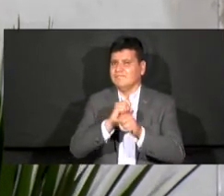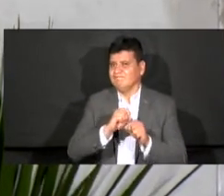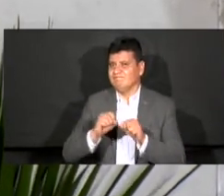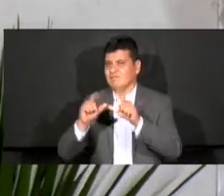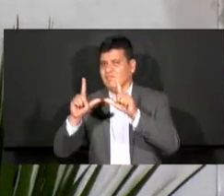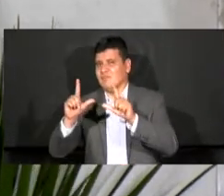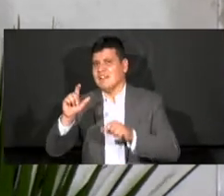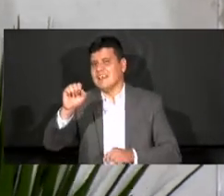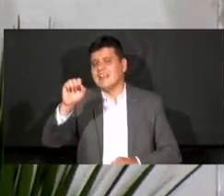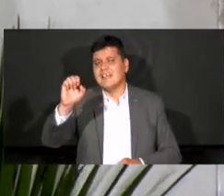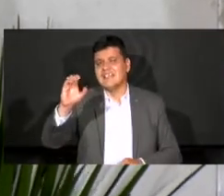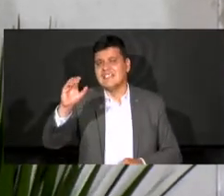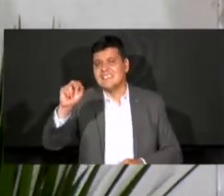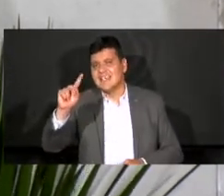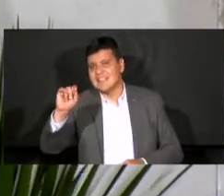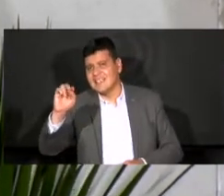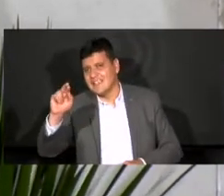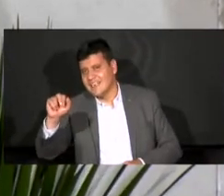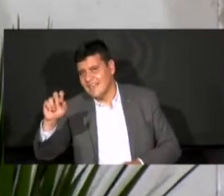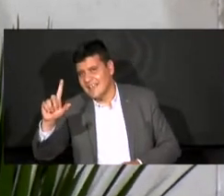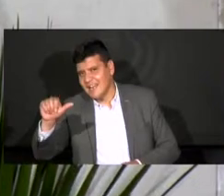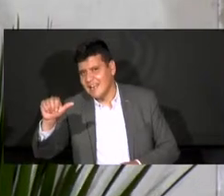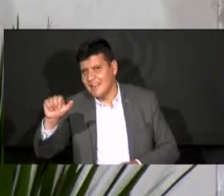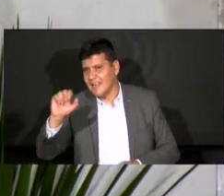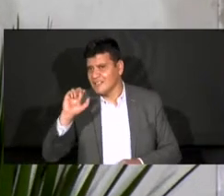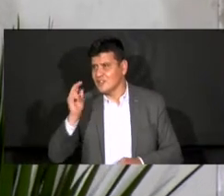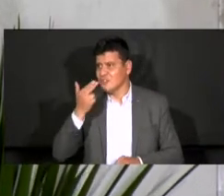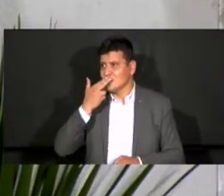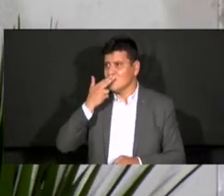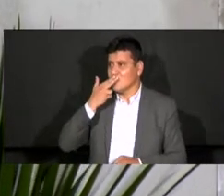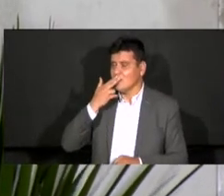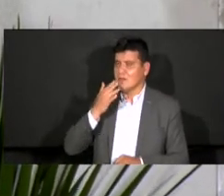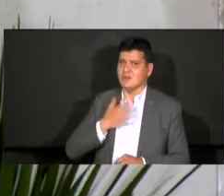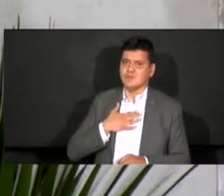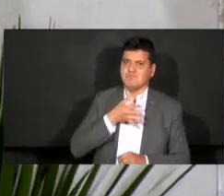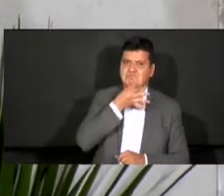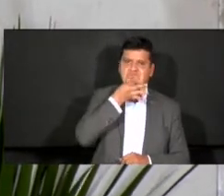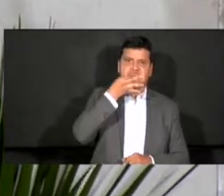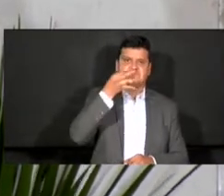mensaje justamente muy claro a los generadores